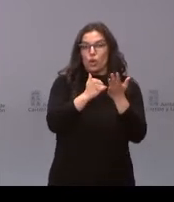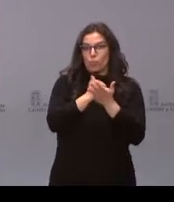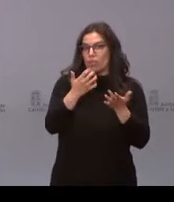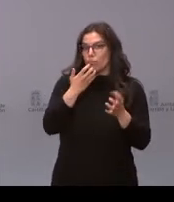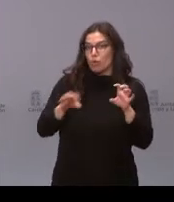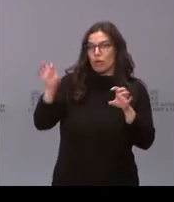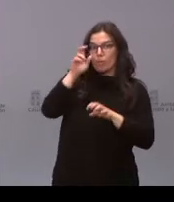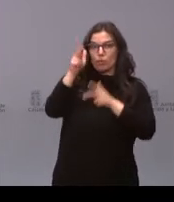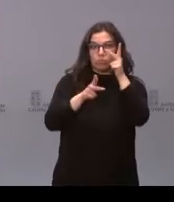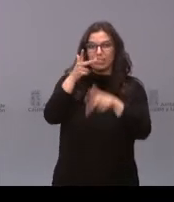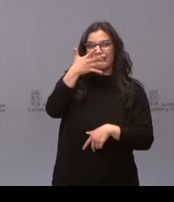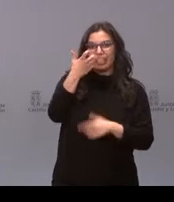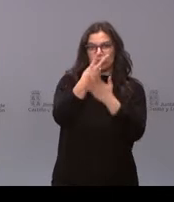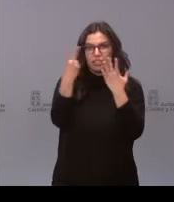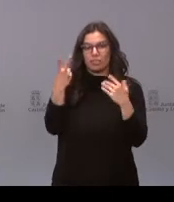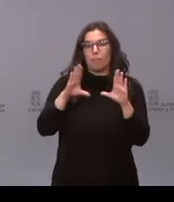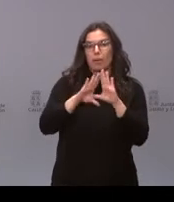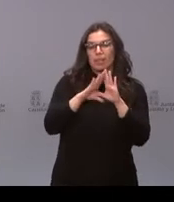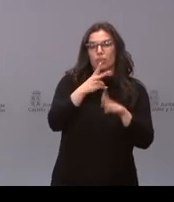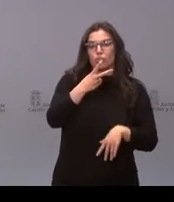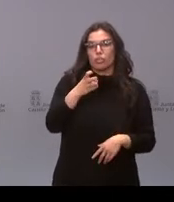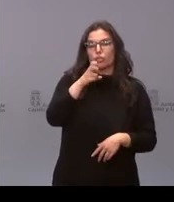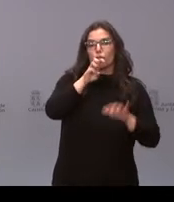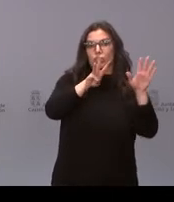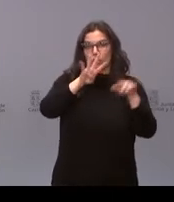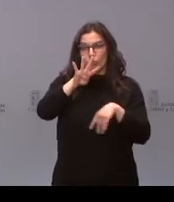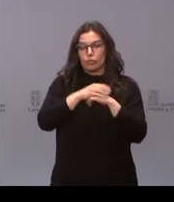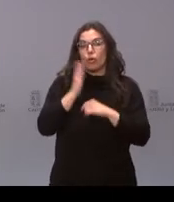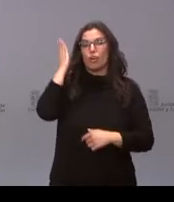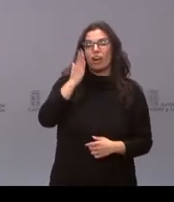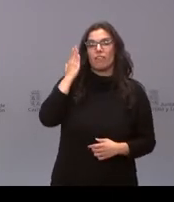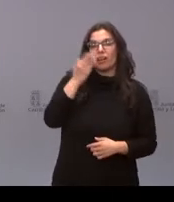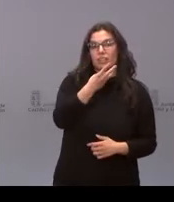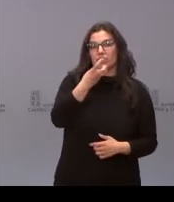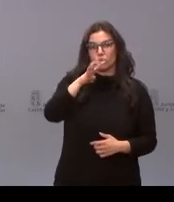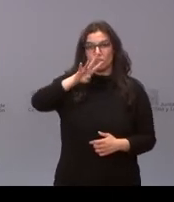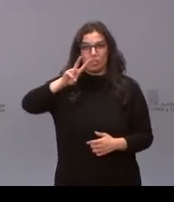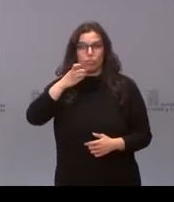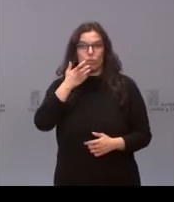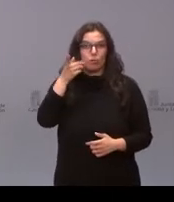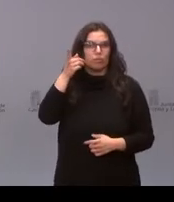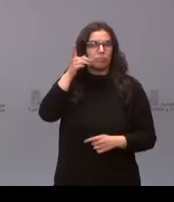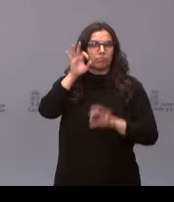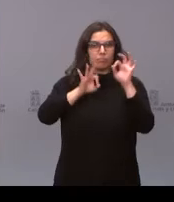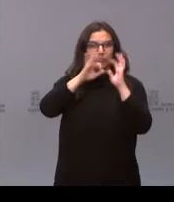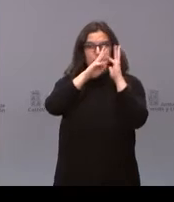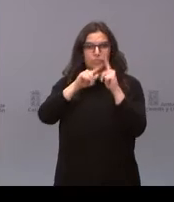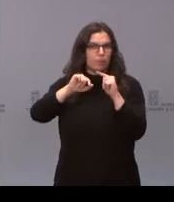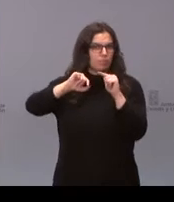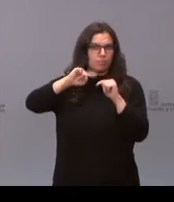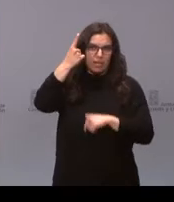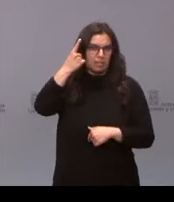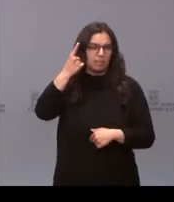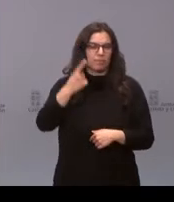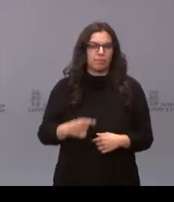con 517 madrid 284 o navarra 342 tienen las incidencias acumuladas a 14